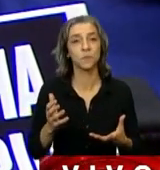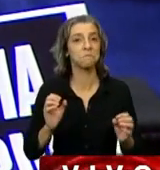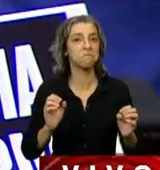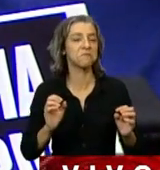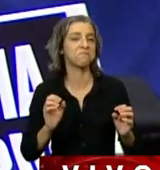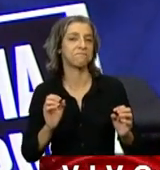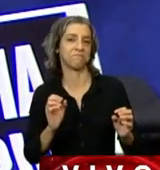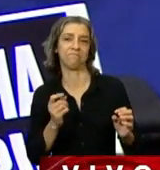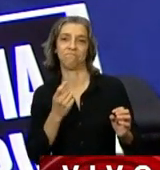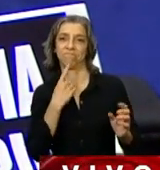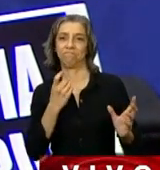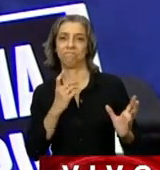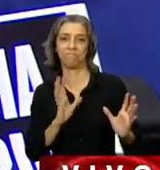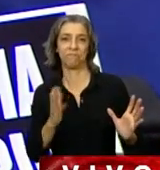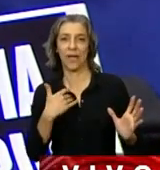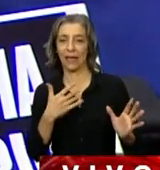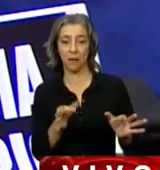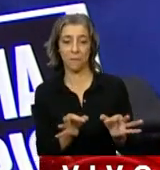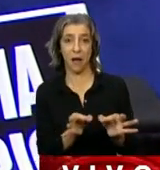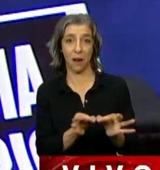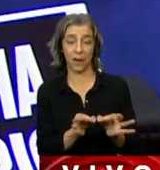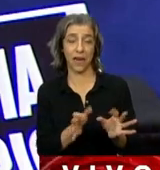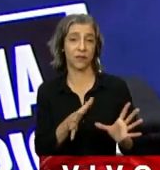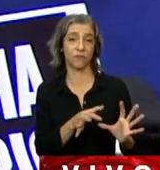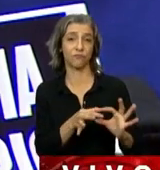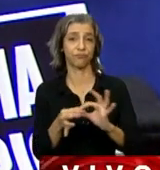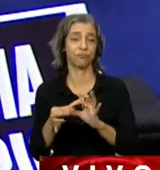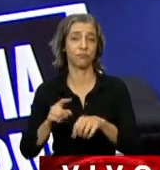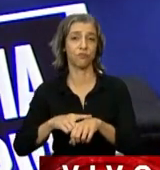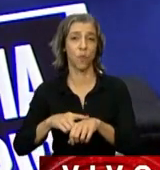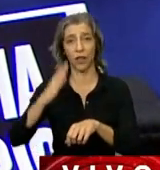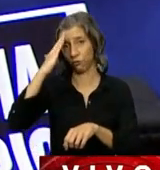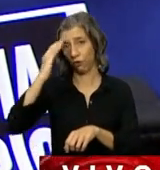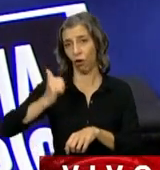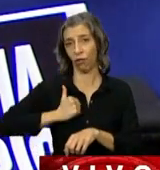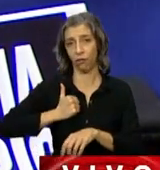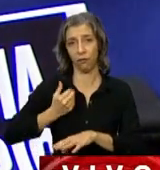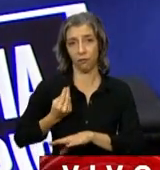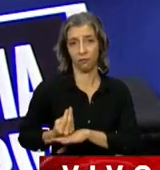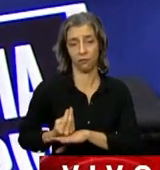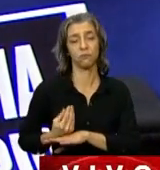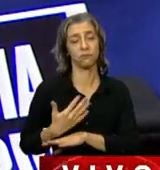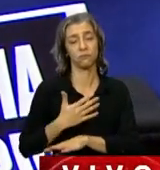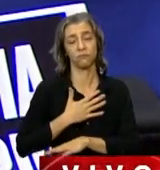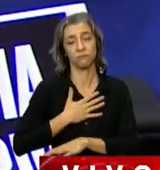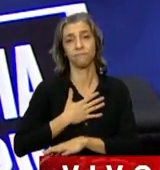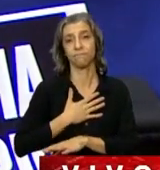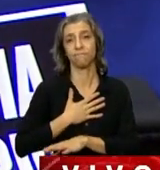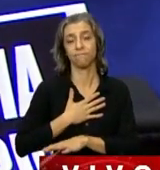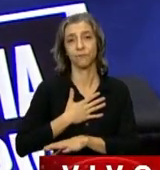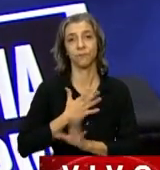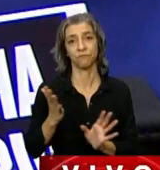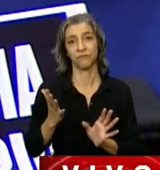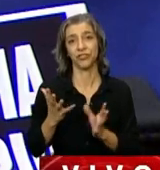que no puede separarse el tema Malvinas de la dictadura, y soy una ferviente defensora de que hay